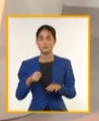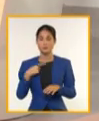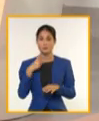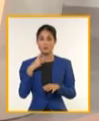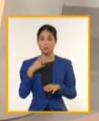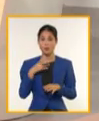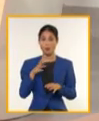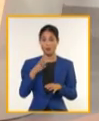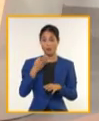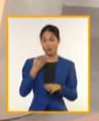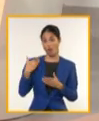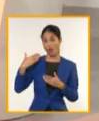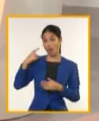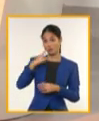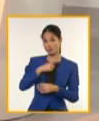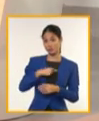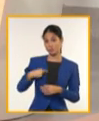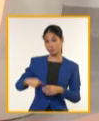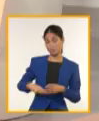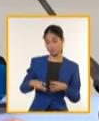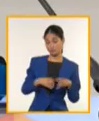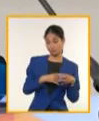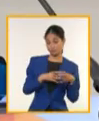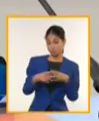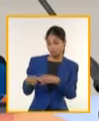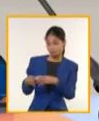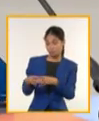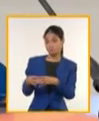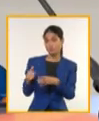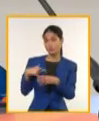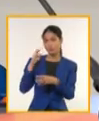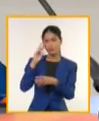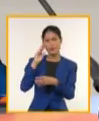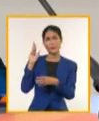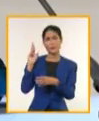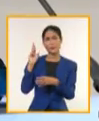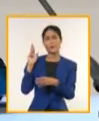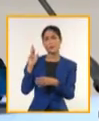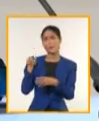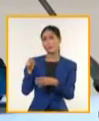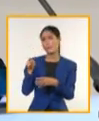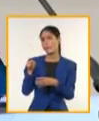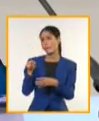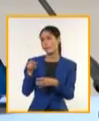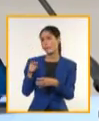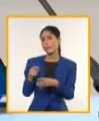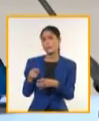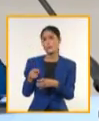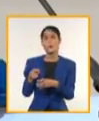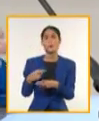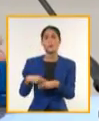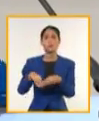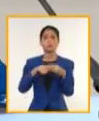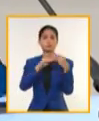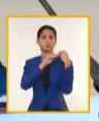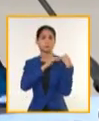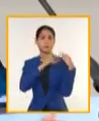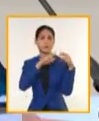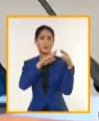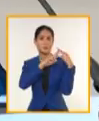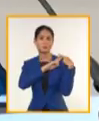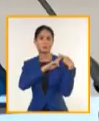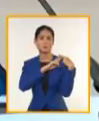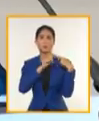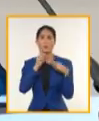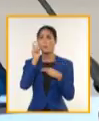en este momento recuerdo, por supuesto, el papel estratégico que jugó nuestro querido Cabrizas, recientemente